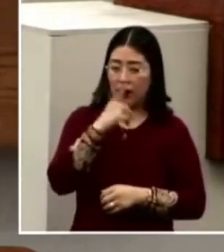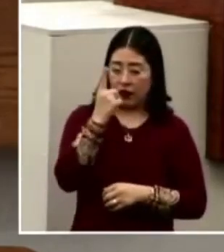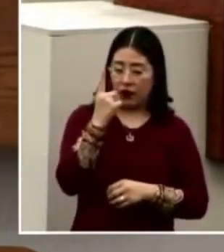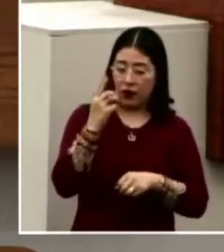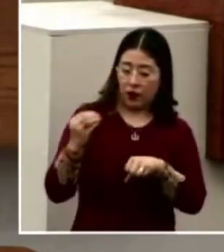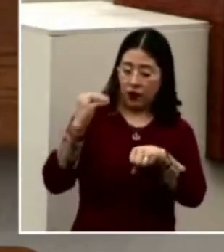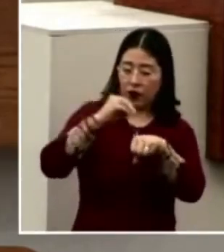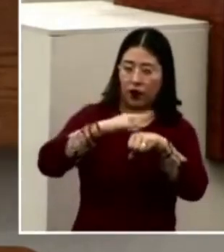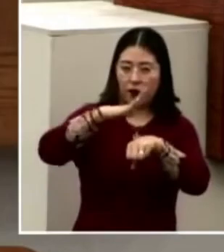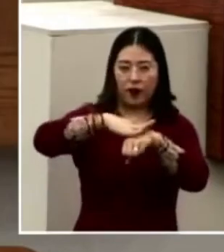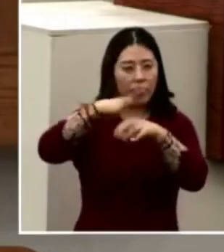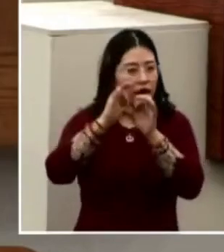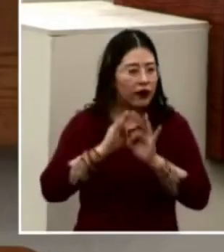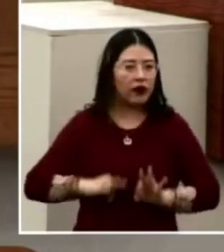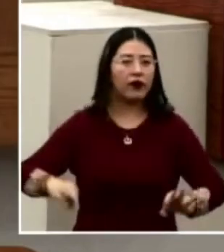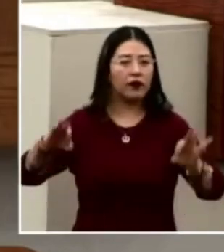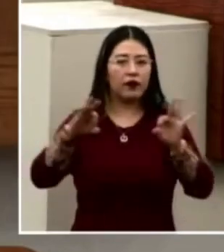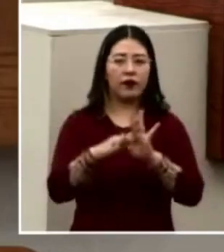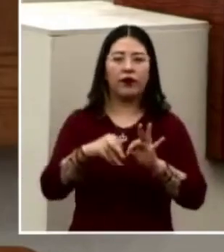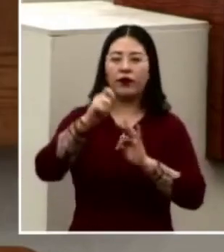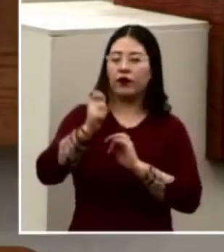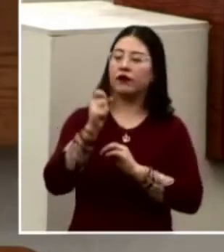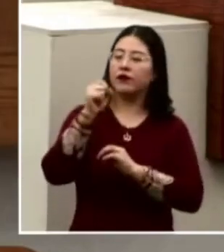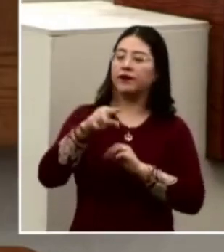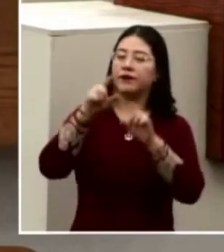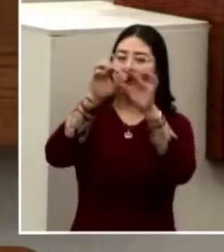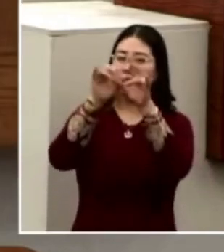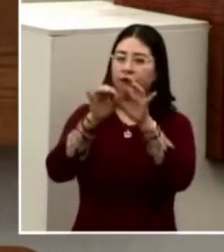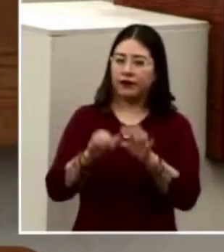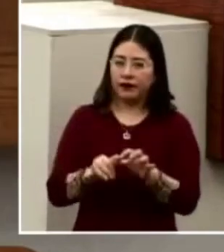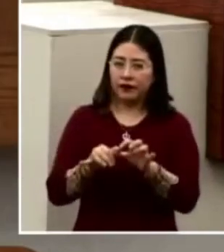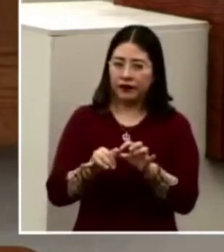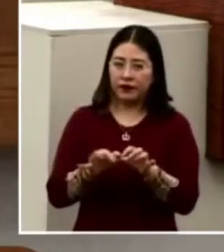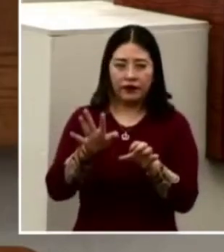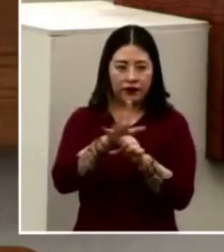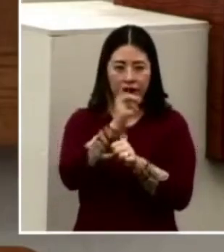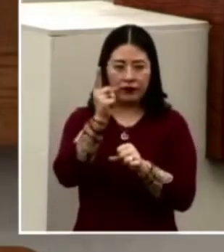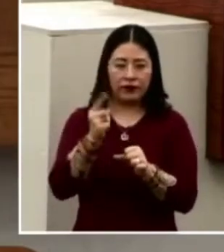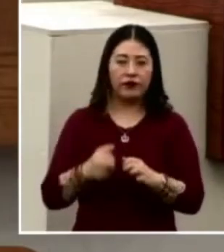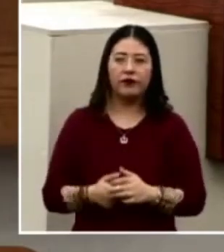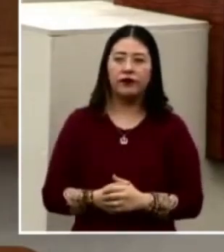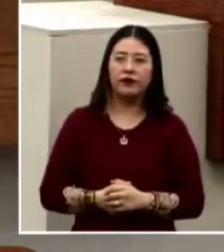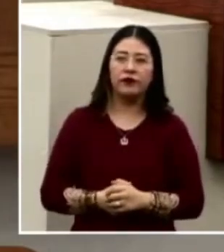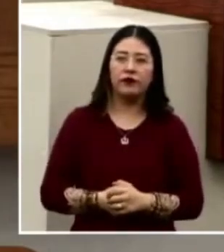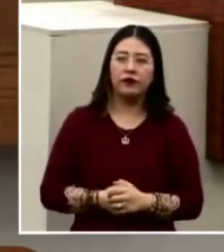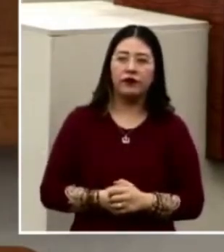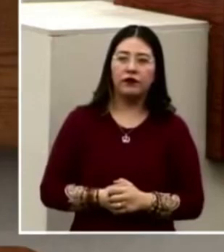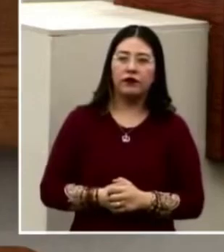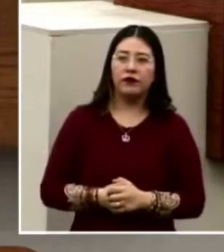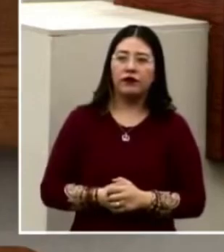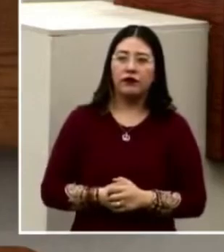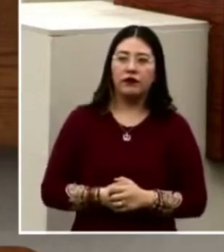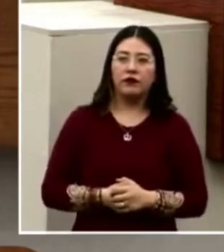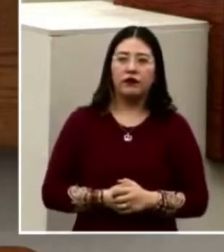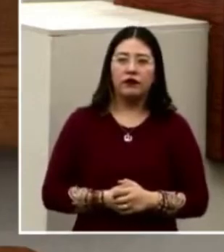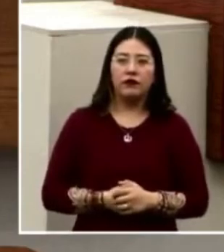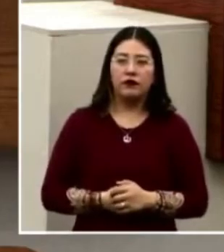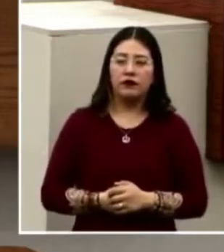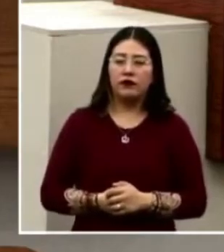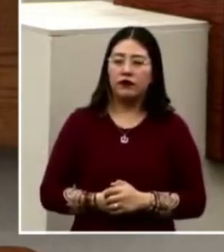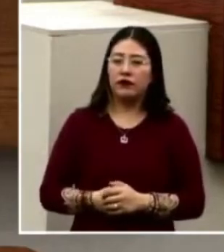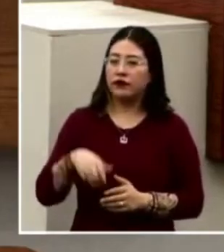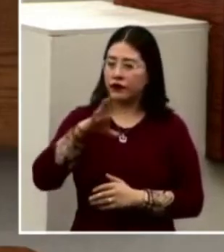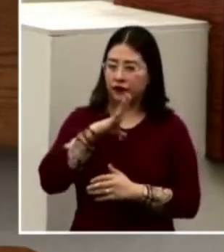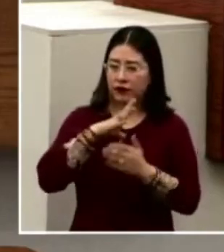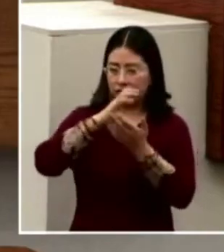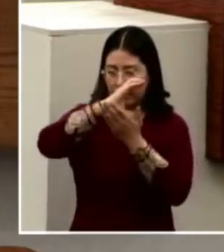más importante de esta minuta, porque dota de